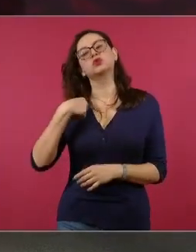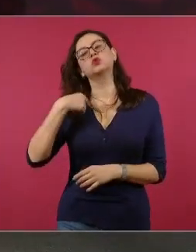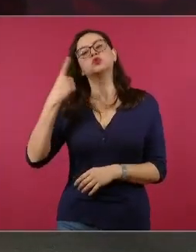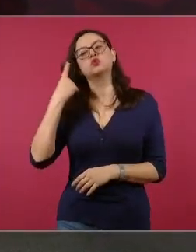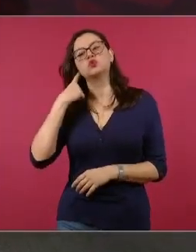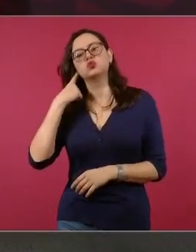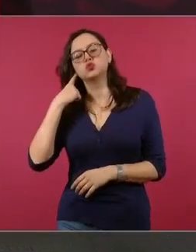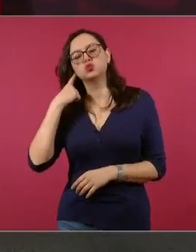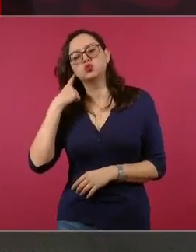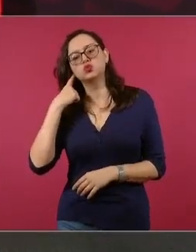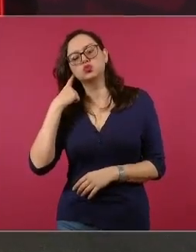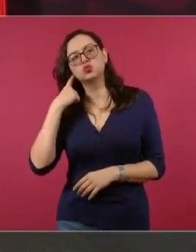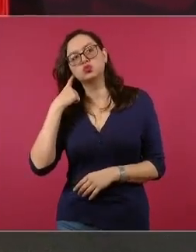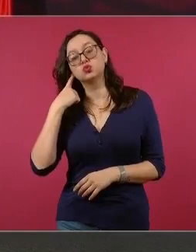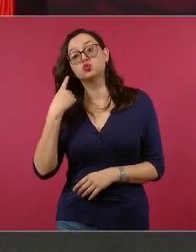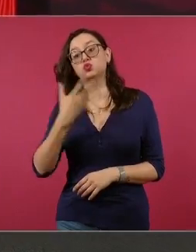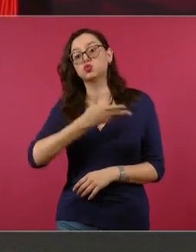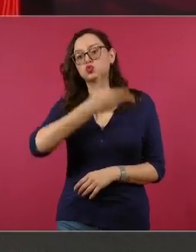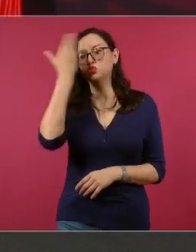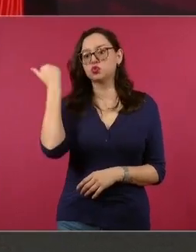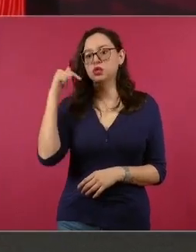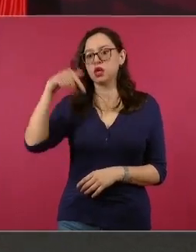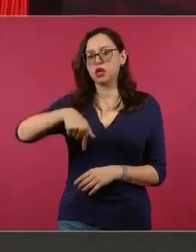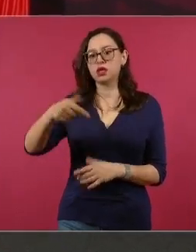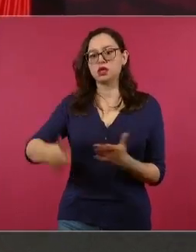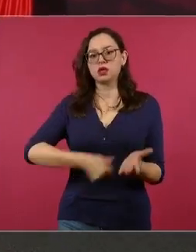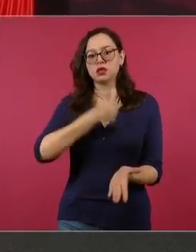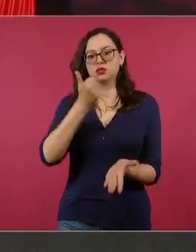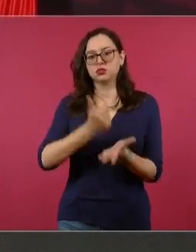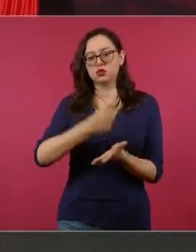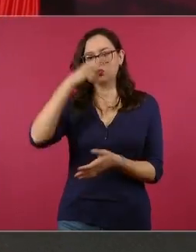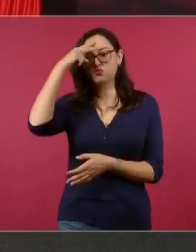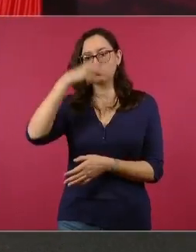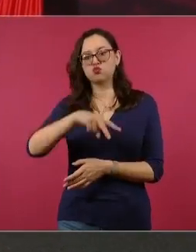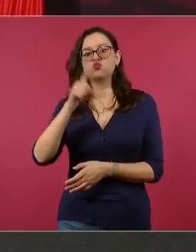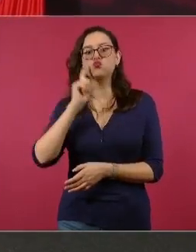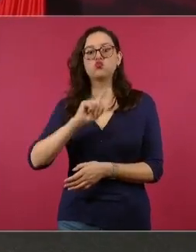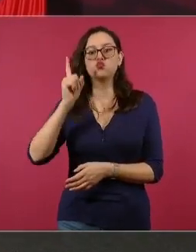no sé si fue aquí en la Ciudad Clara,